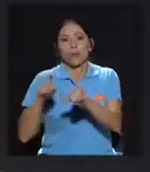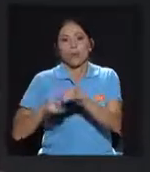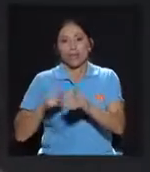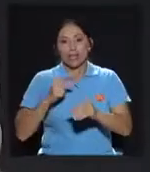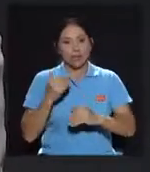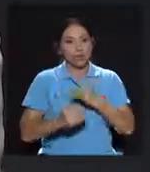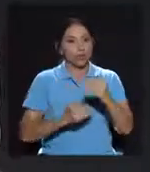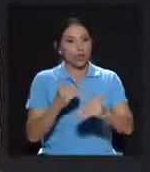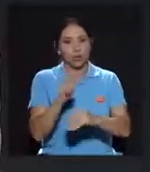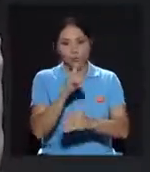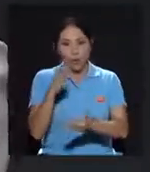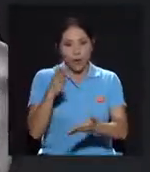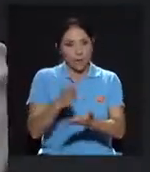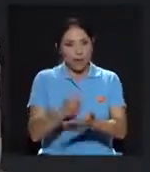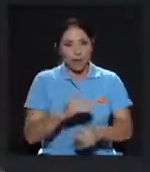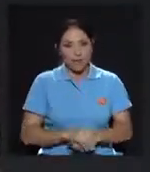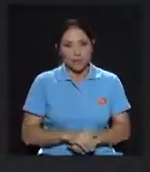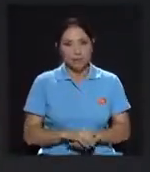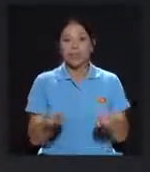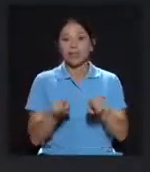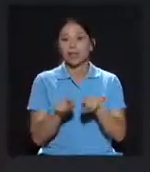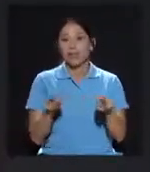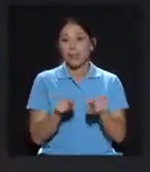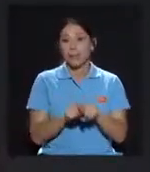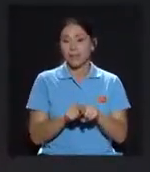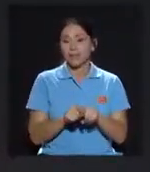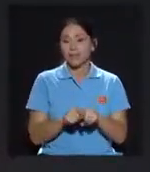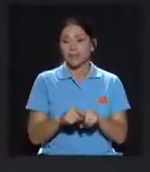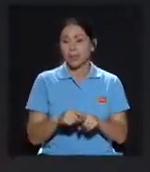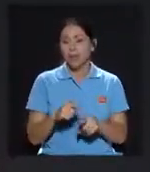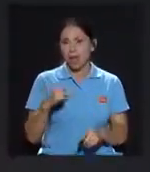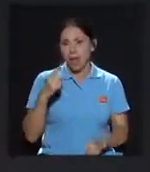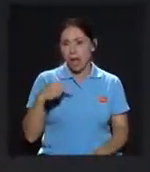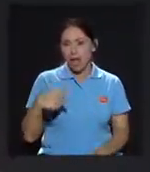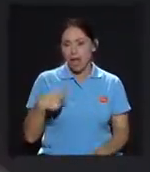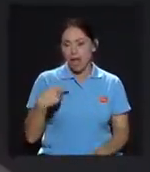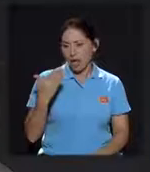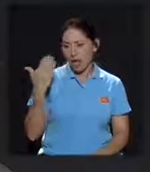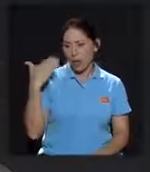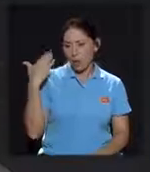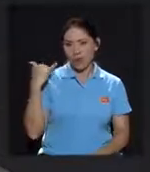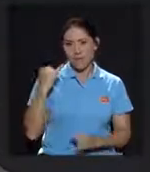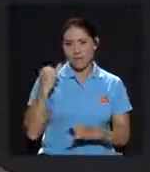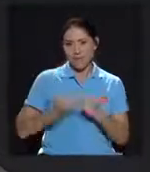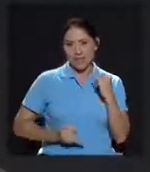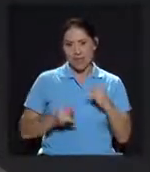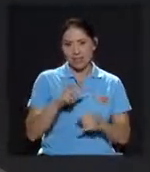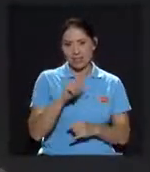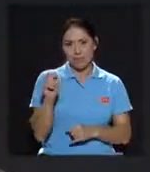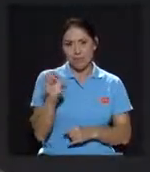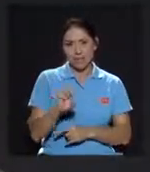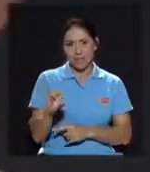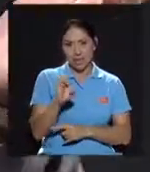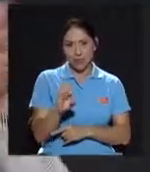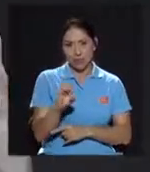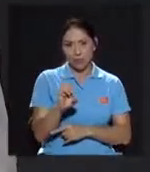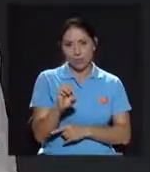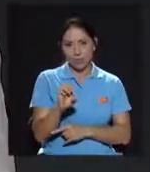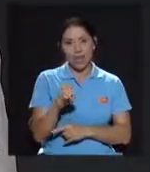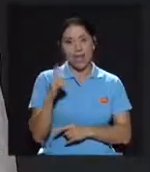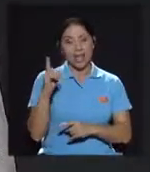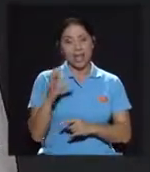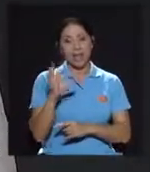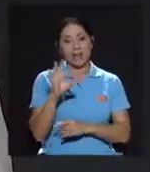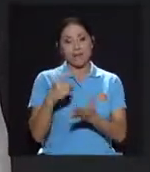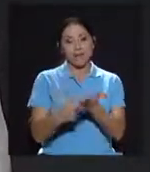otro tema es que justamente ahora en el fin de enero en el contexto del foro de davos convocado